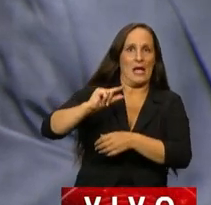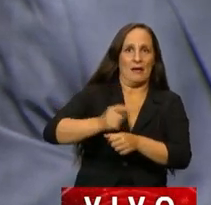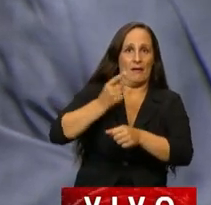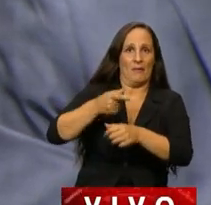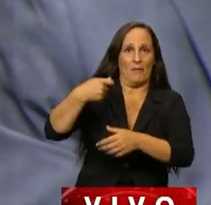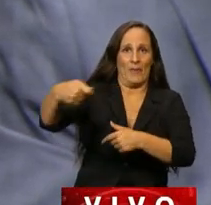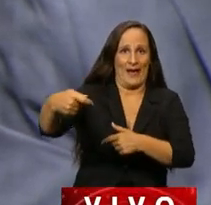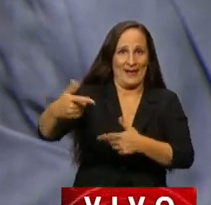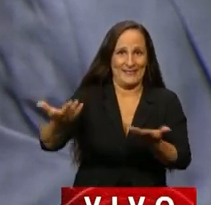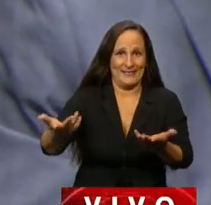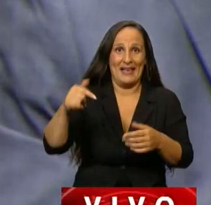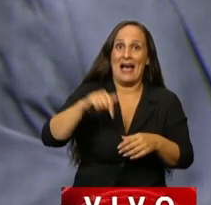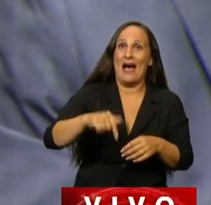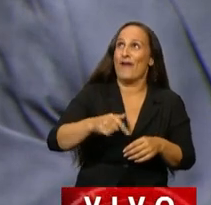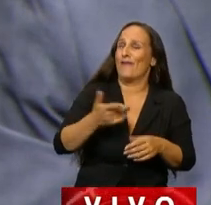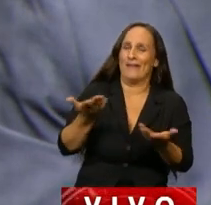vencimientos